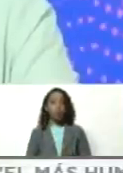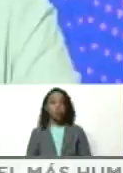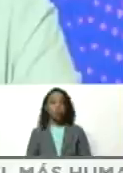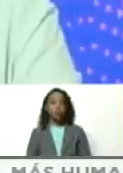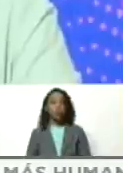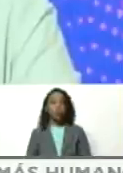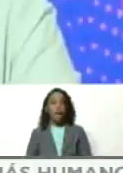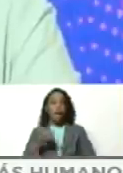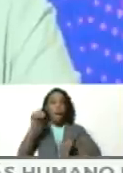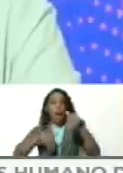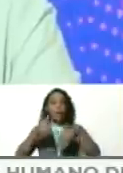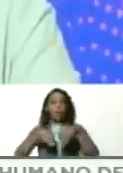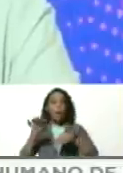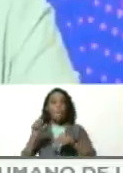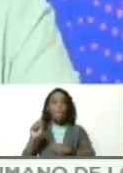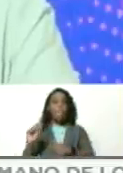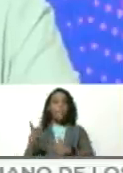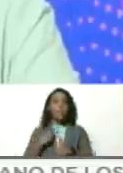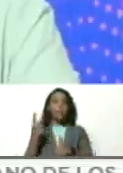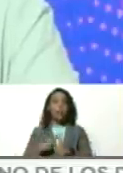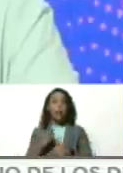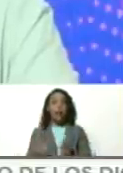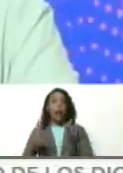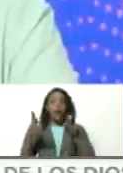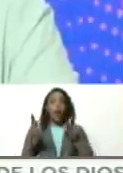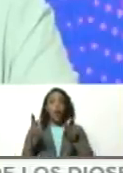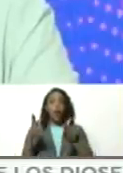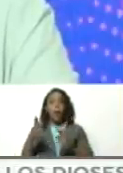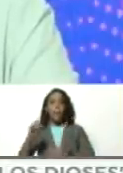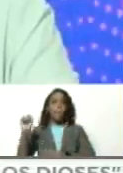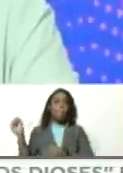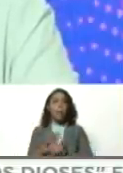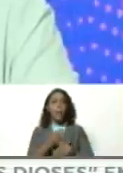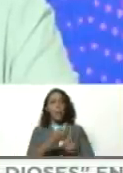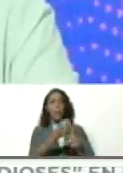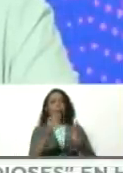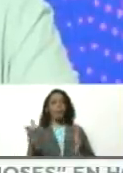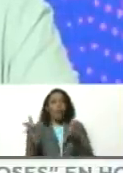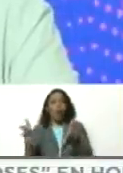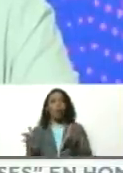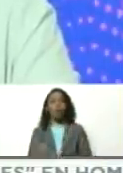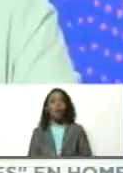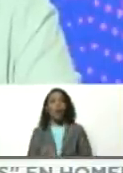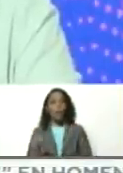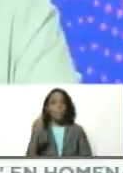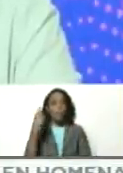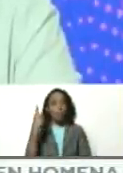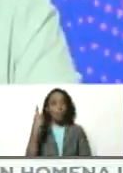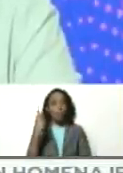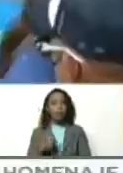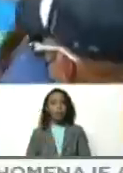la elección primaria y ganó por paliza las primarias.